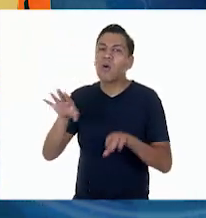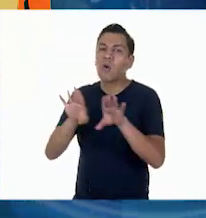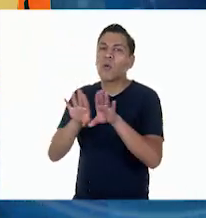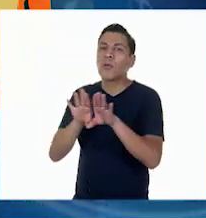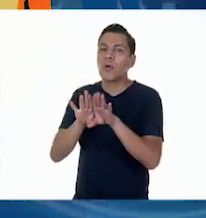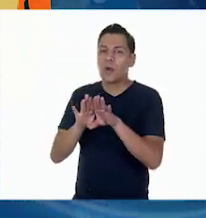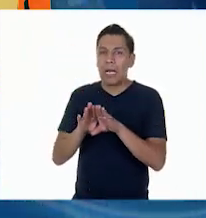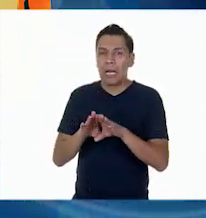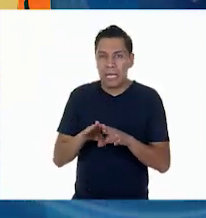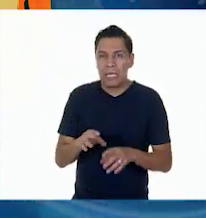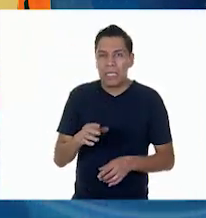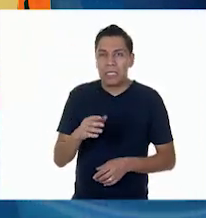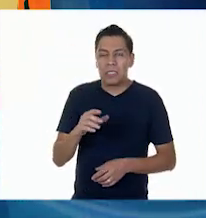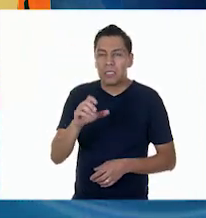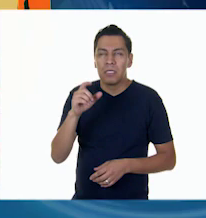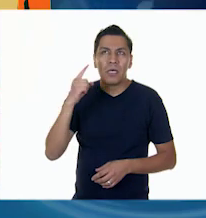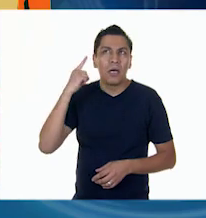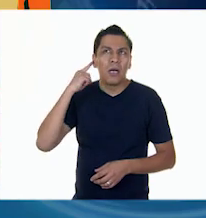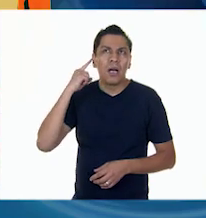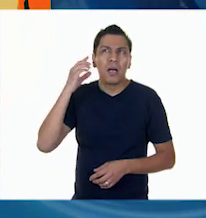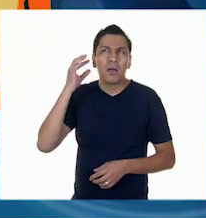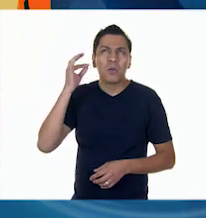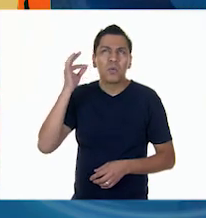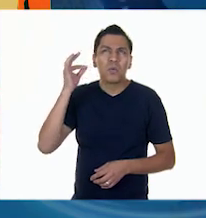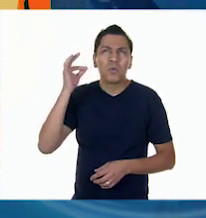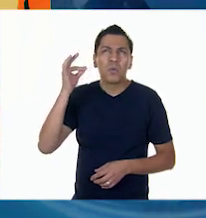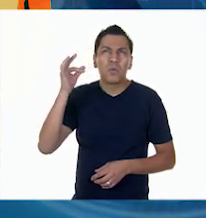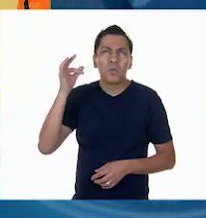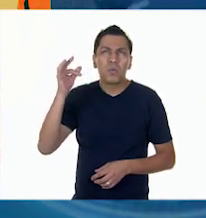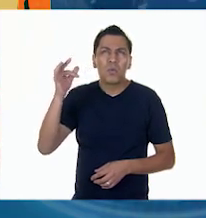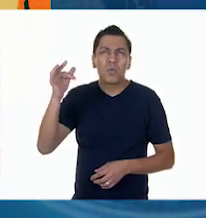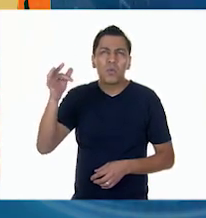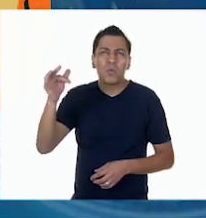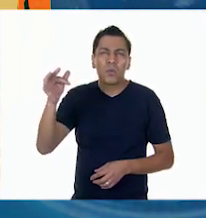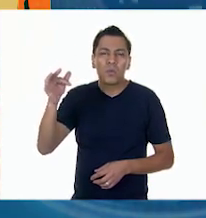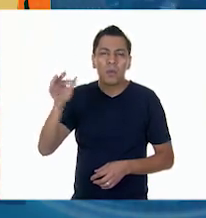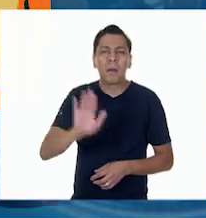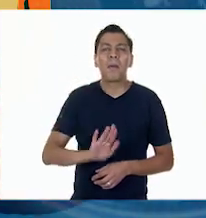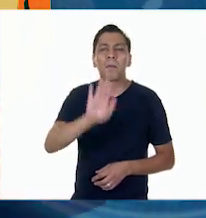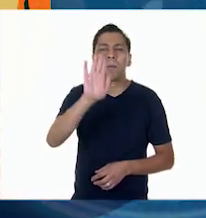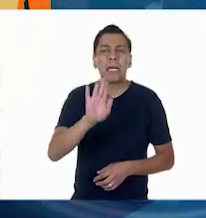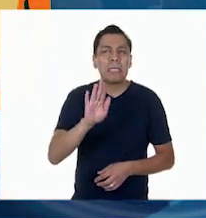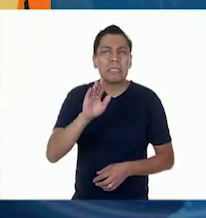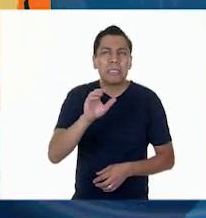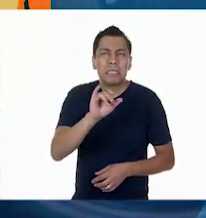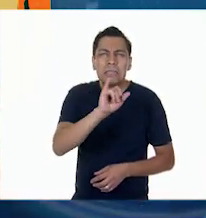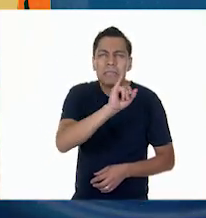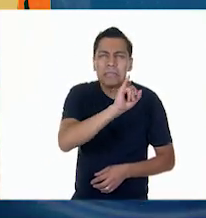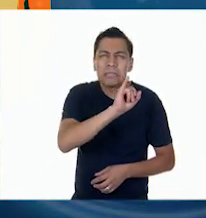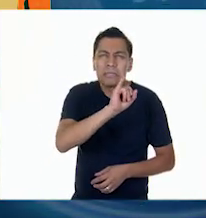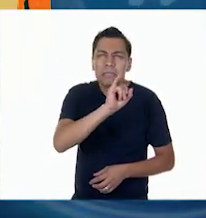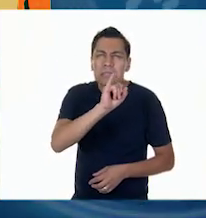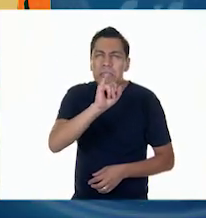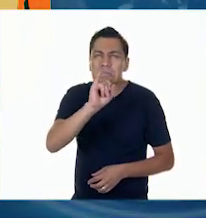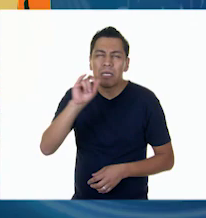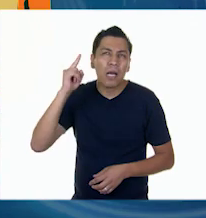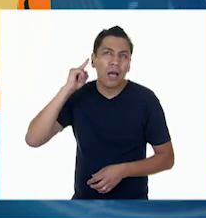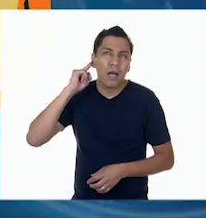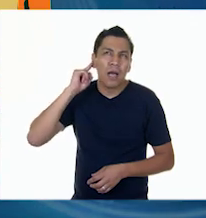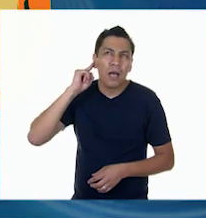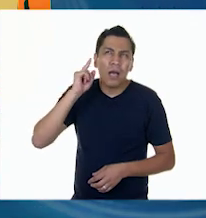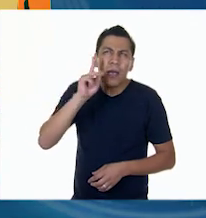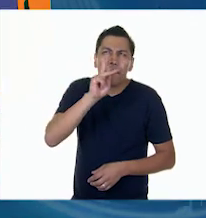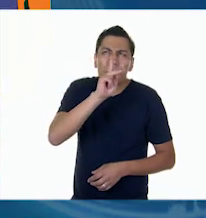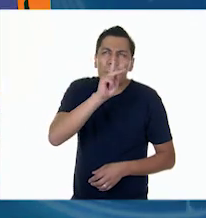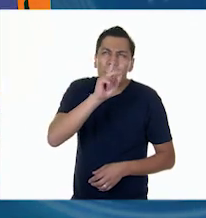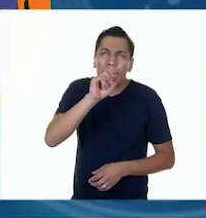música muy fuerte, se suele escuchar ese sonido, un pip. Ajá. Ese, cuando uno empieza a